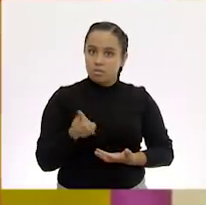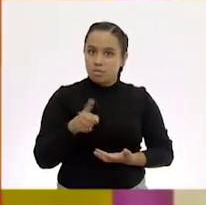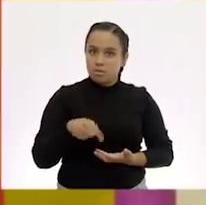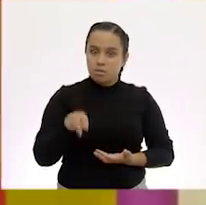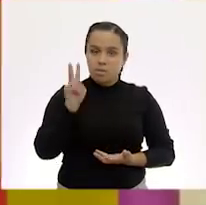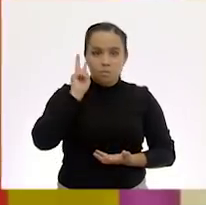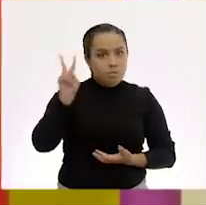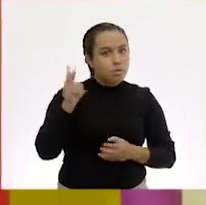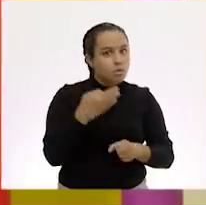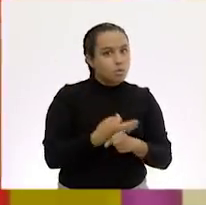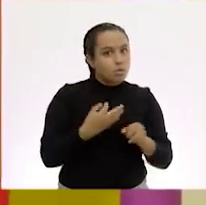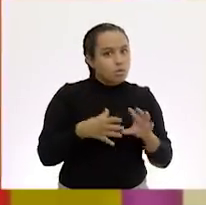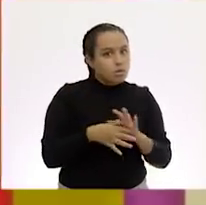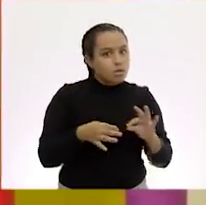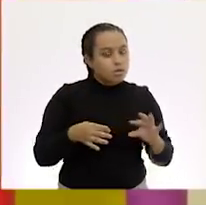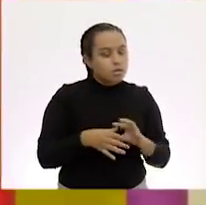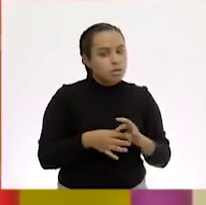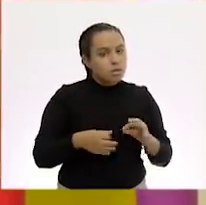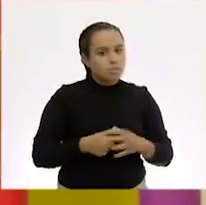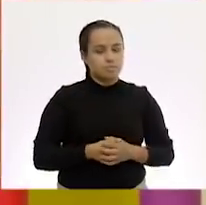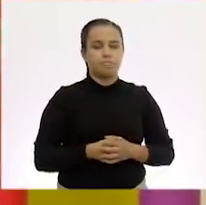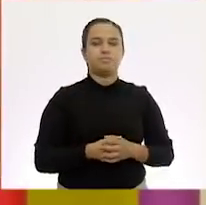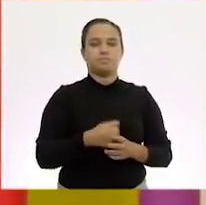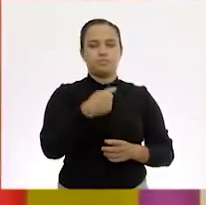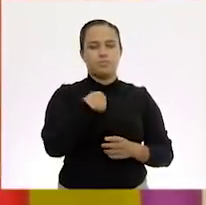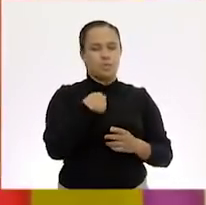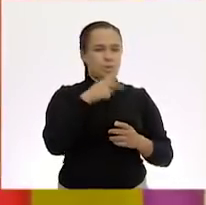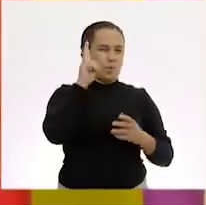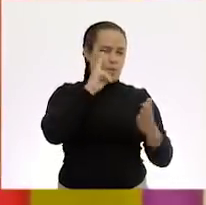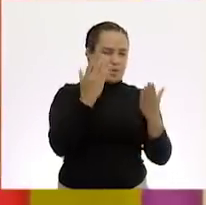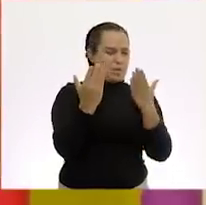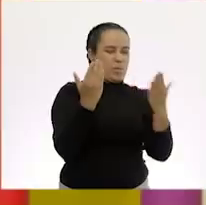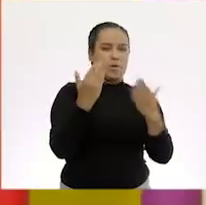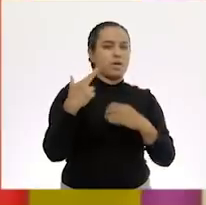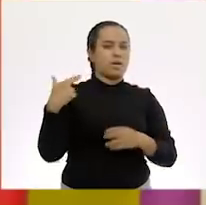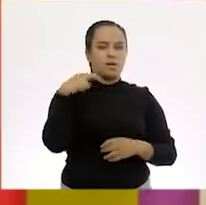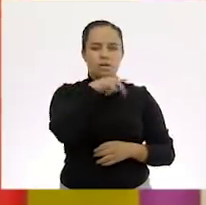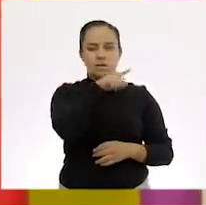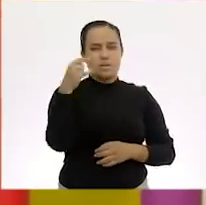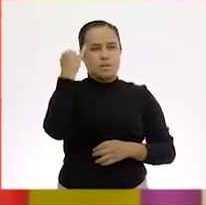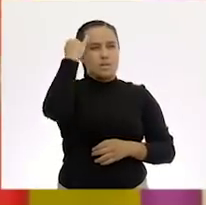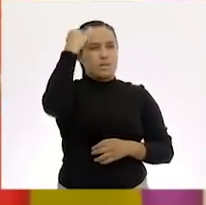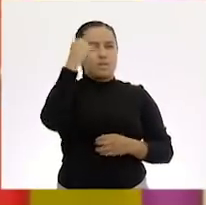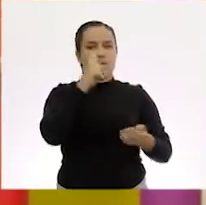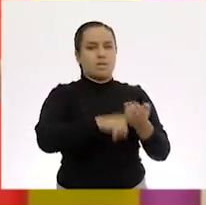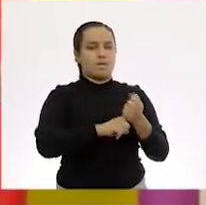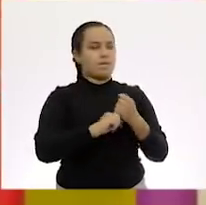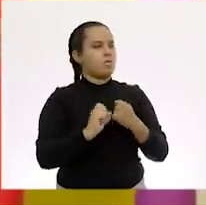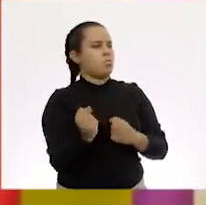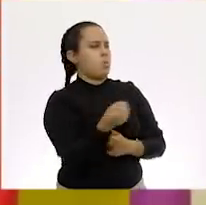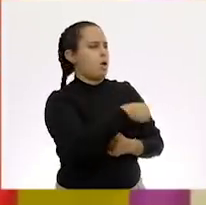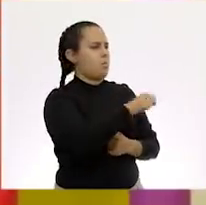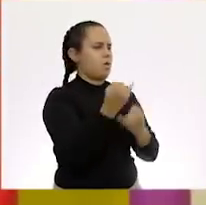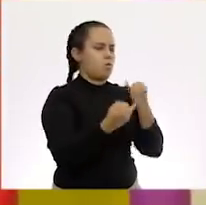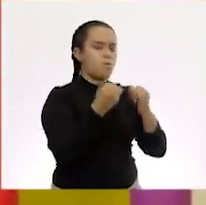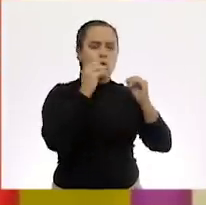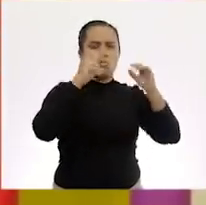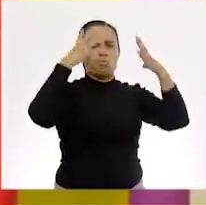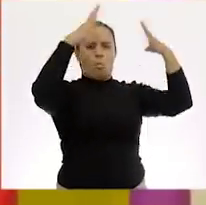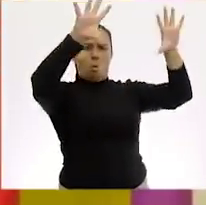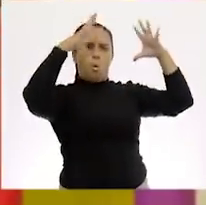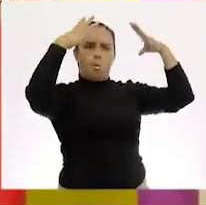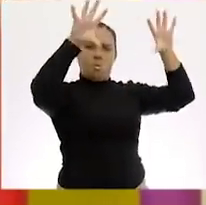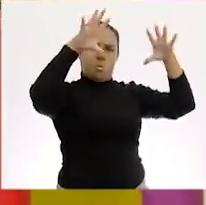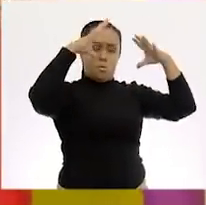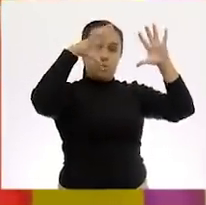nos acaban de decir? A ver, haciendo una comparación rápidamente, imagínense que están en un partido de tenis o de voleibol.